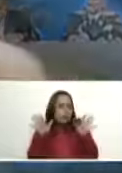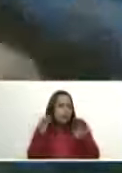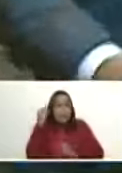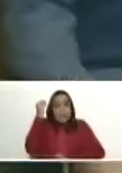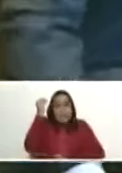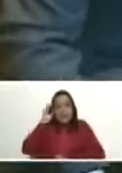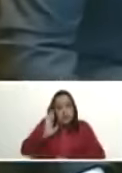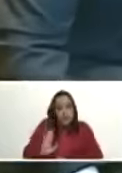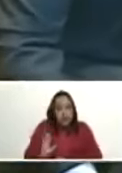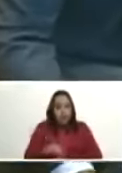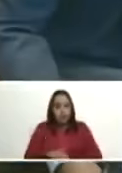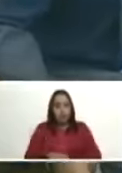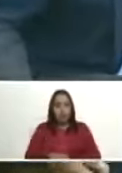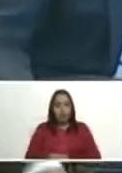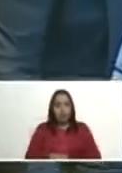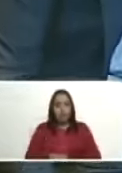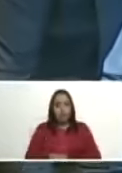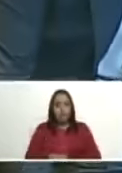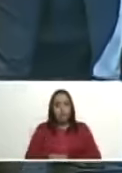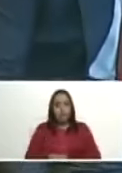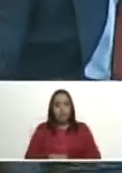creyeron que